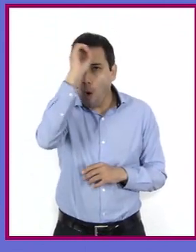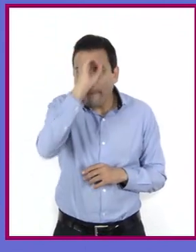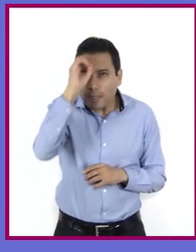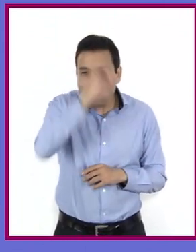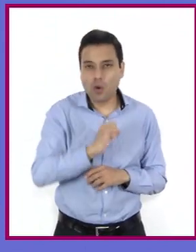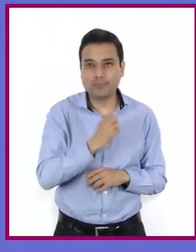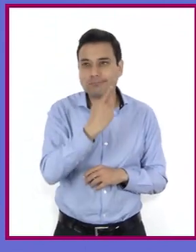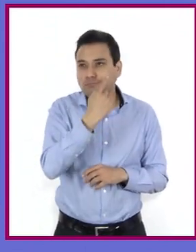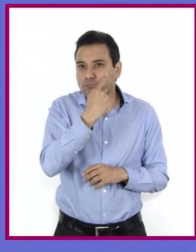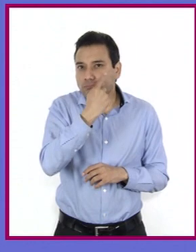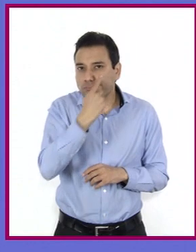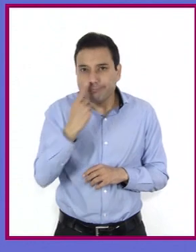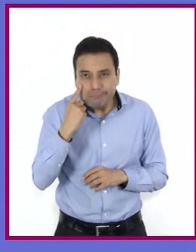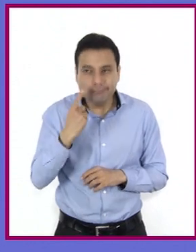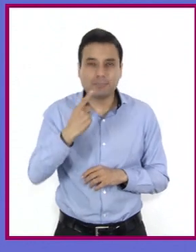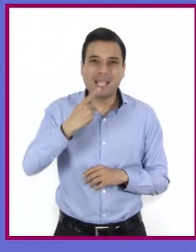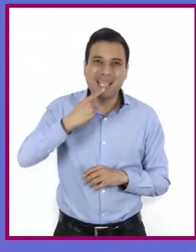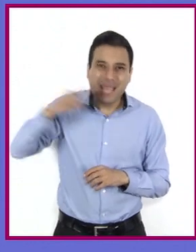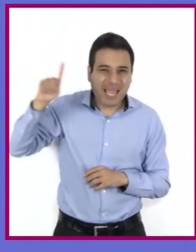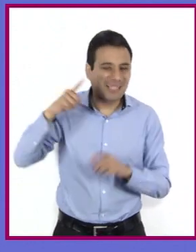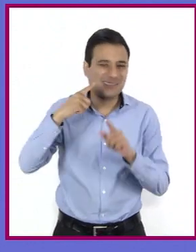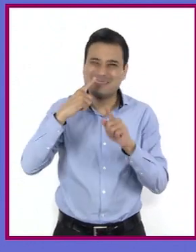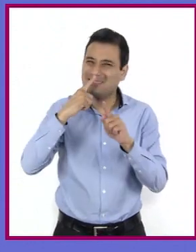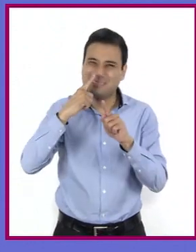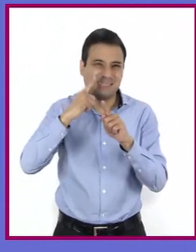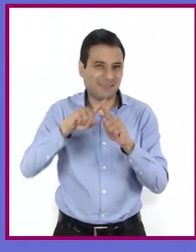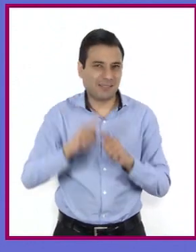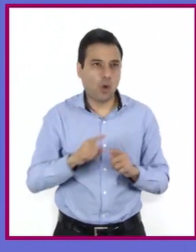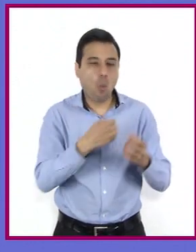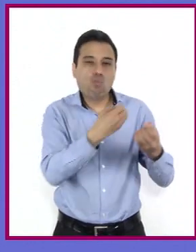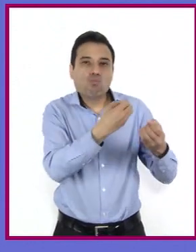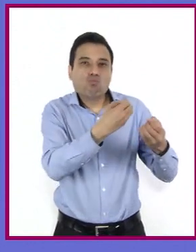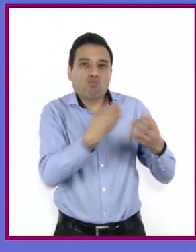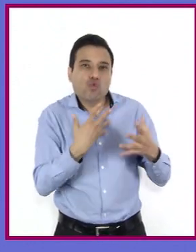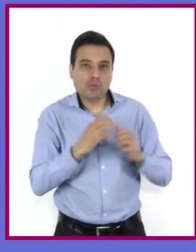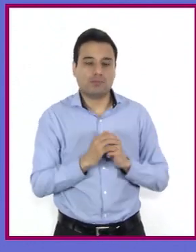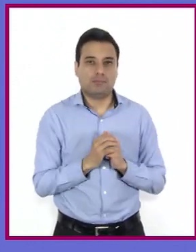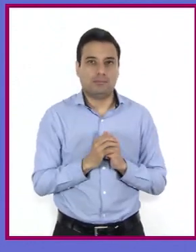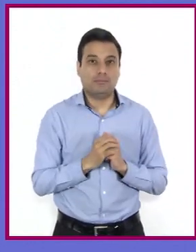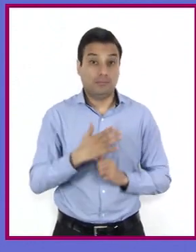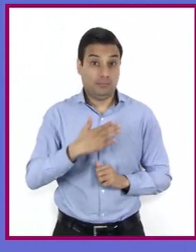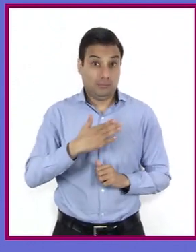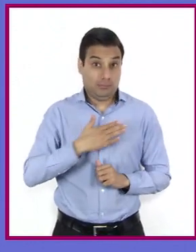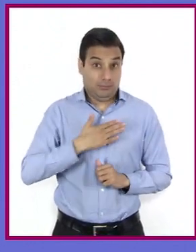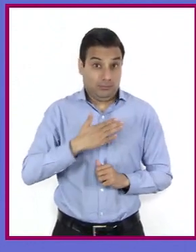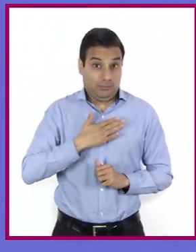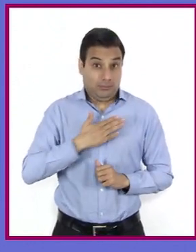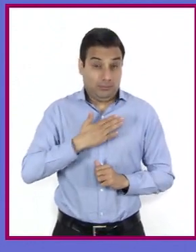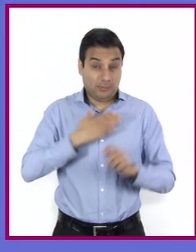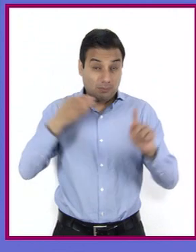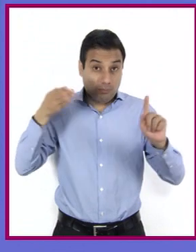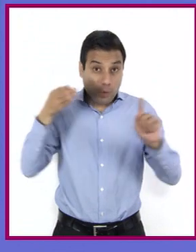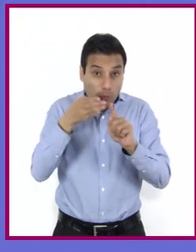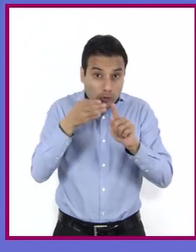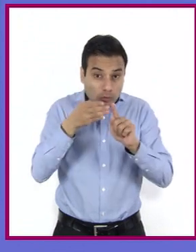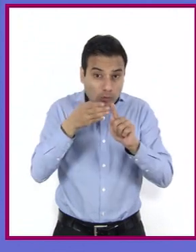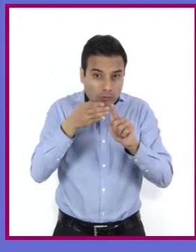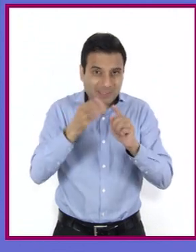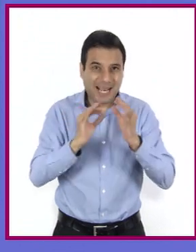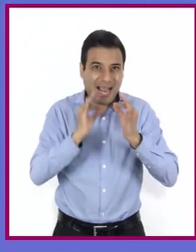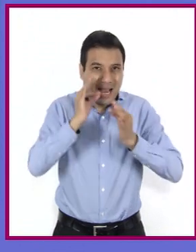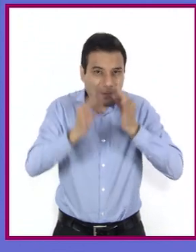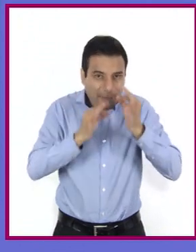consideraciones, quejas, etc. Y debe ser útil para los objetivos y propósitos de la misma